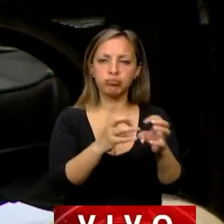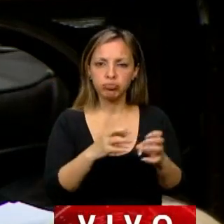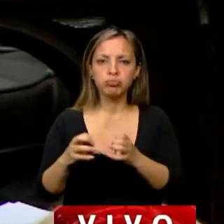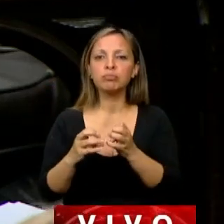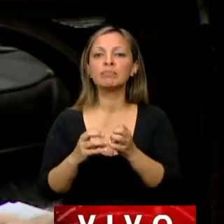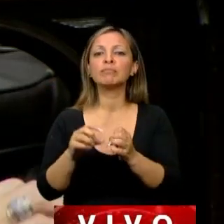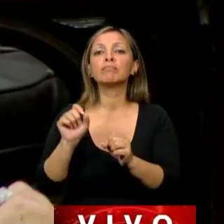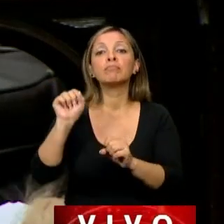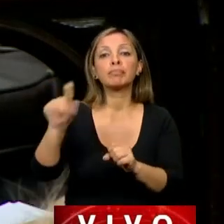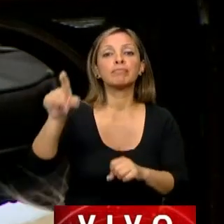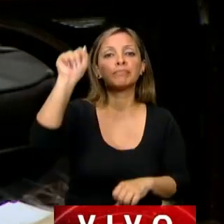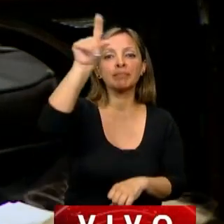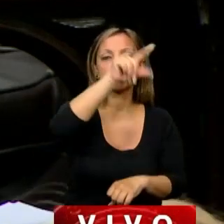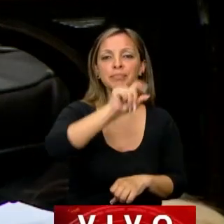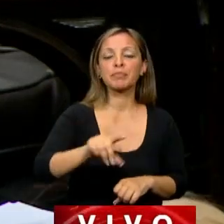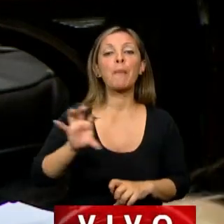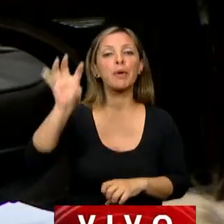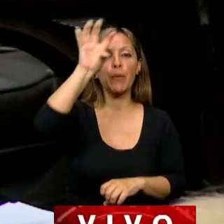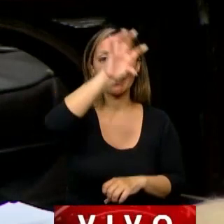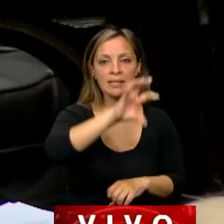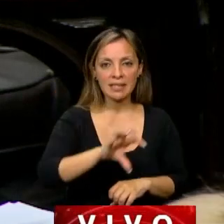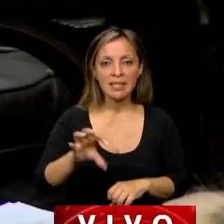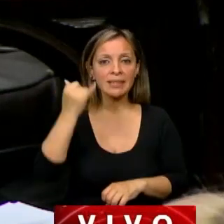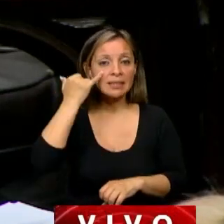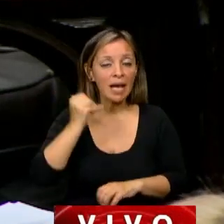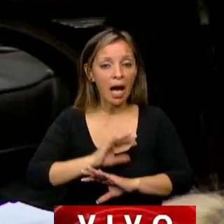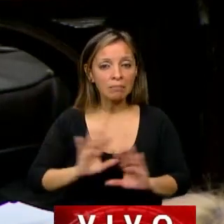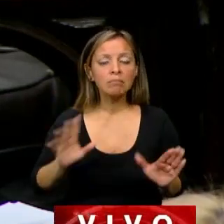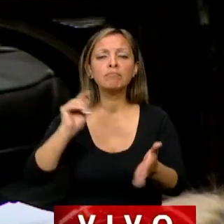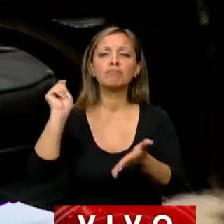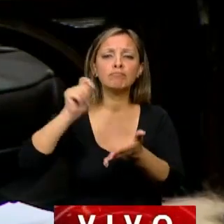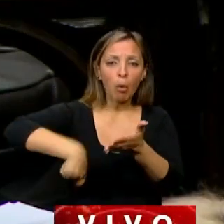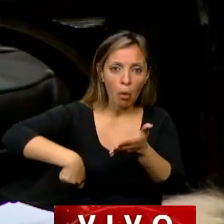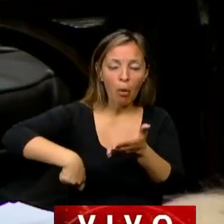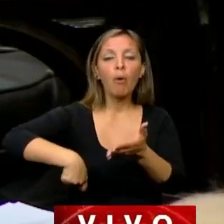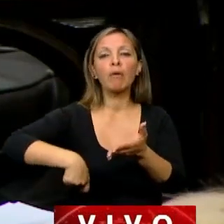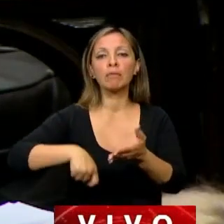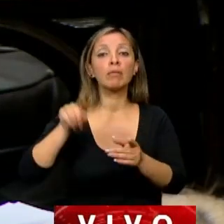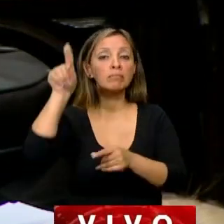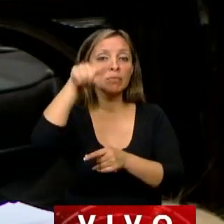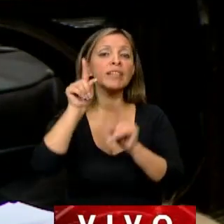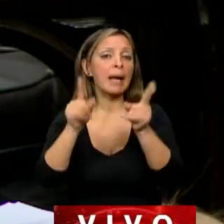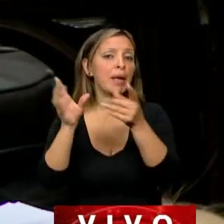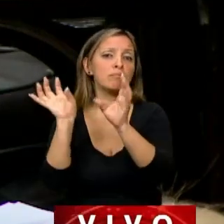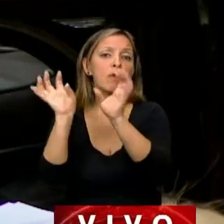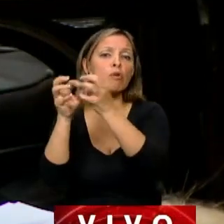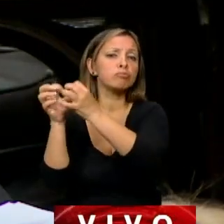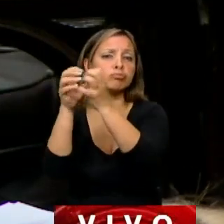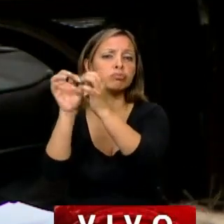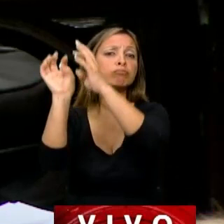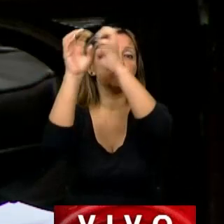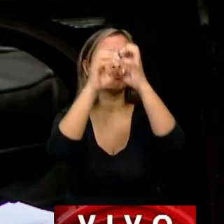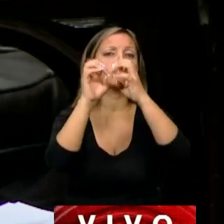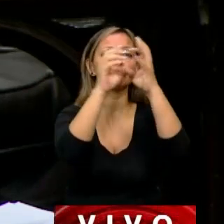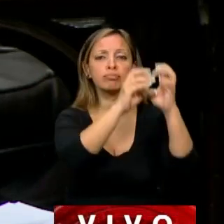legislatura provincial de aquellas provincias que han firmado el consenso hagan lo mismo es decir se trata